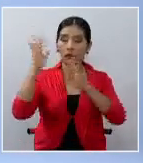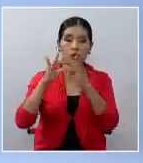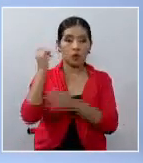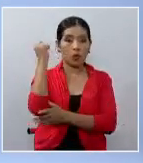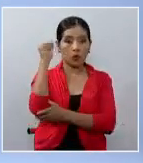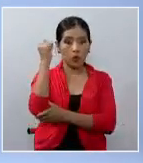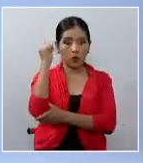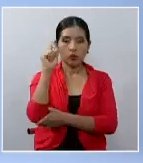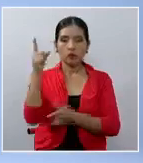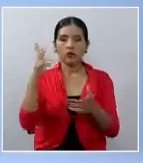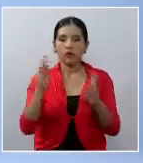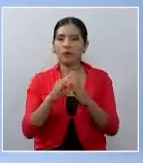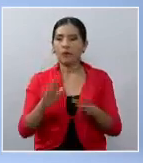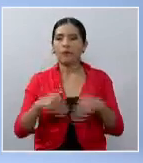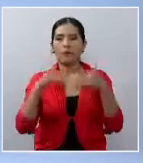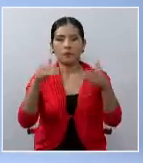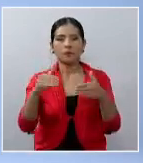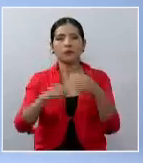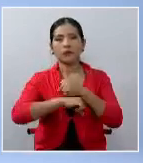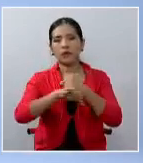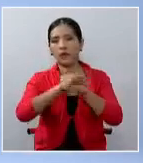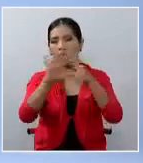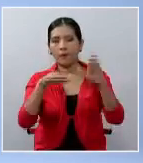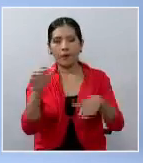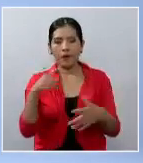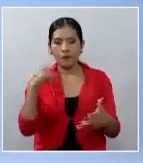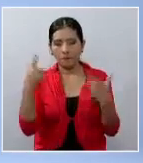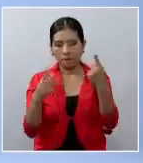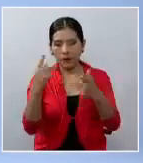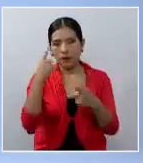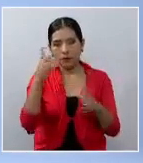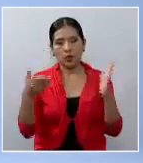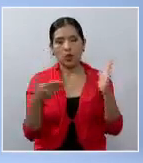donde se llevará adelante una campaña de vacunación sostenida contra la rabia canina